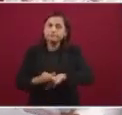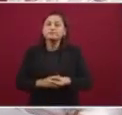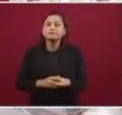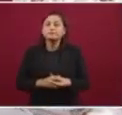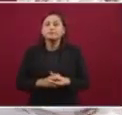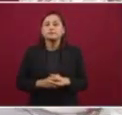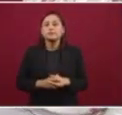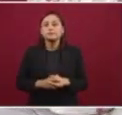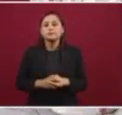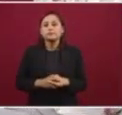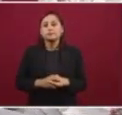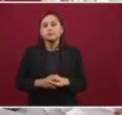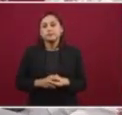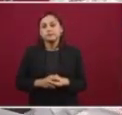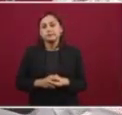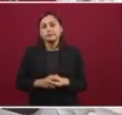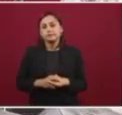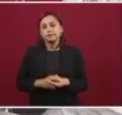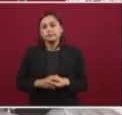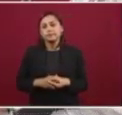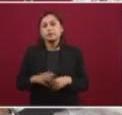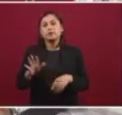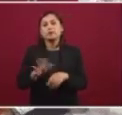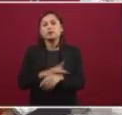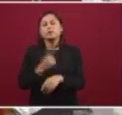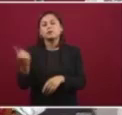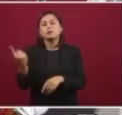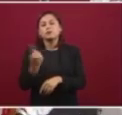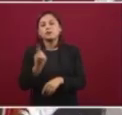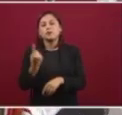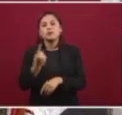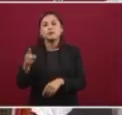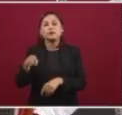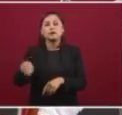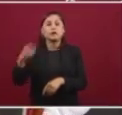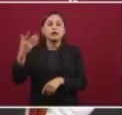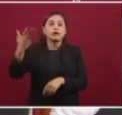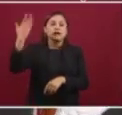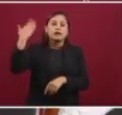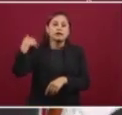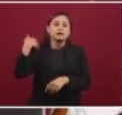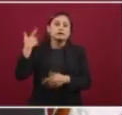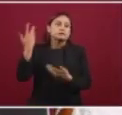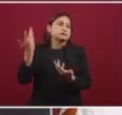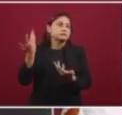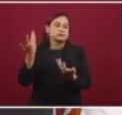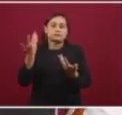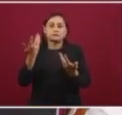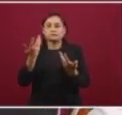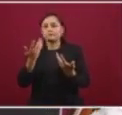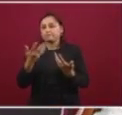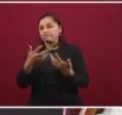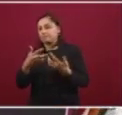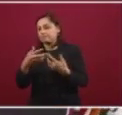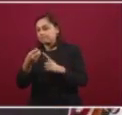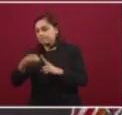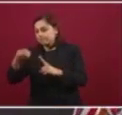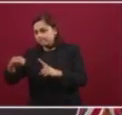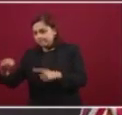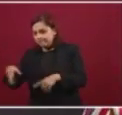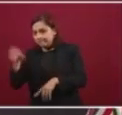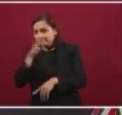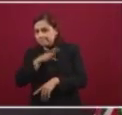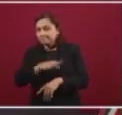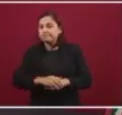fue un desbarajuste lo que hicieron en cuanto a la